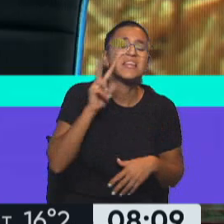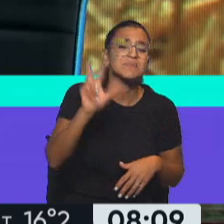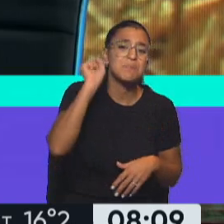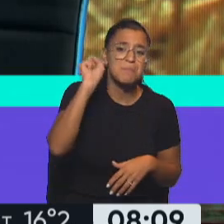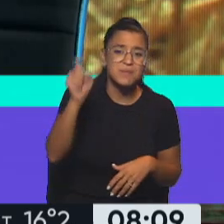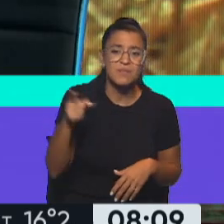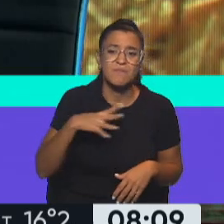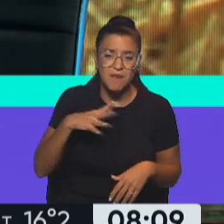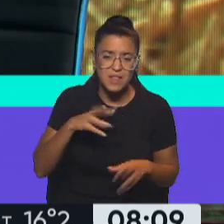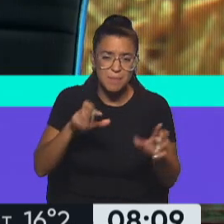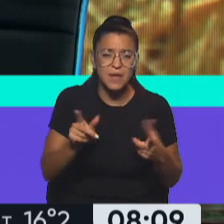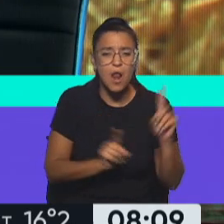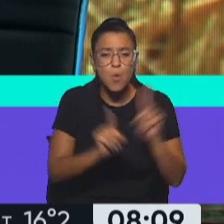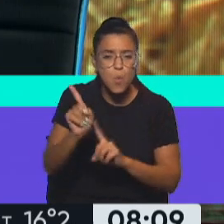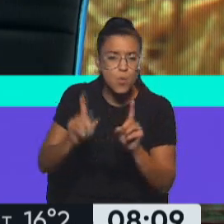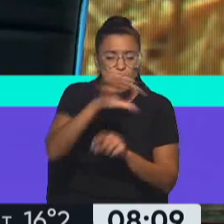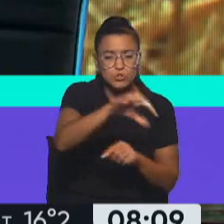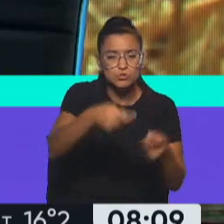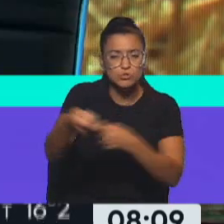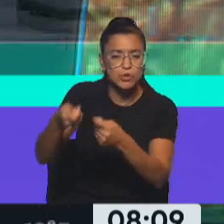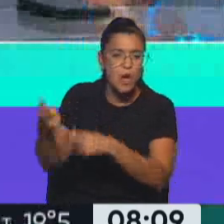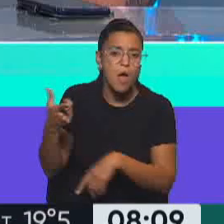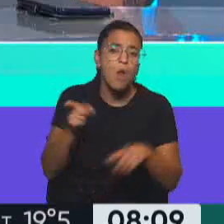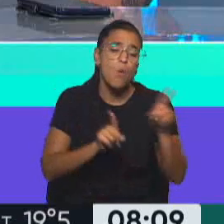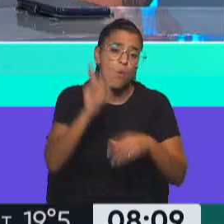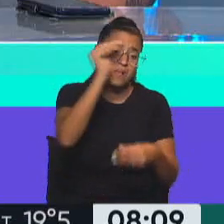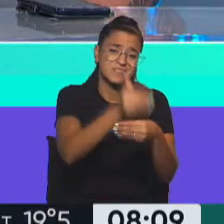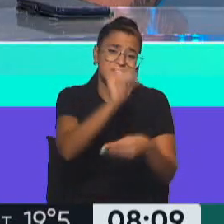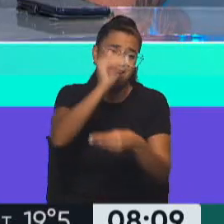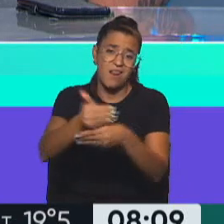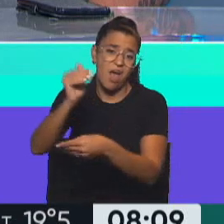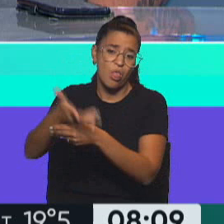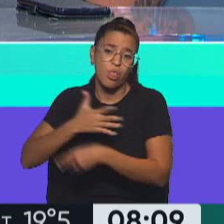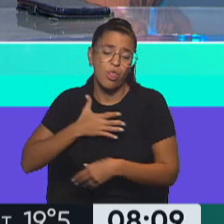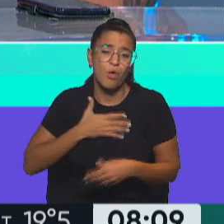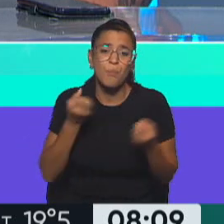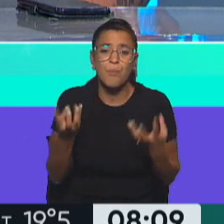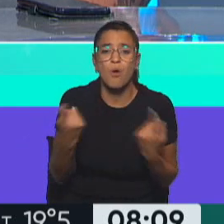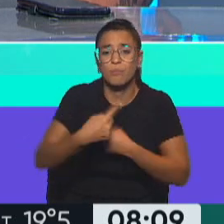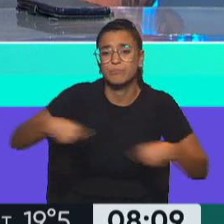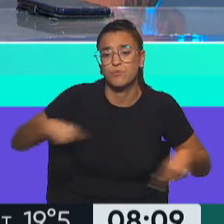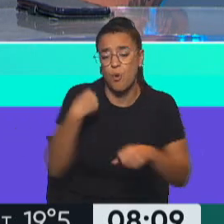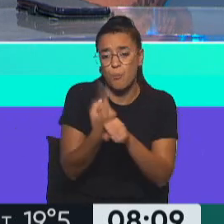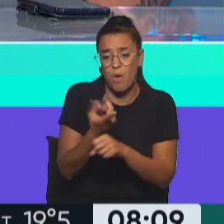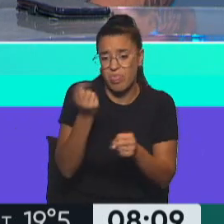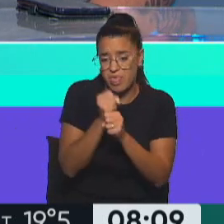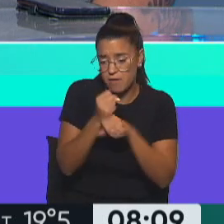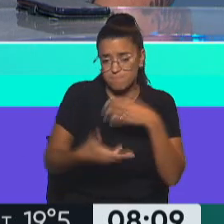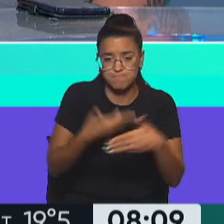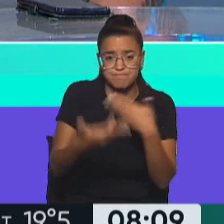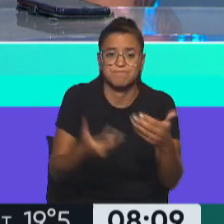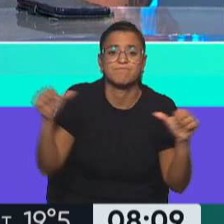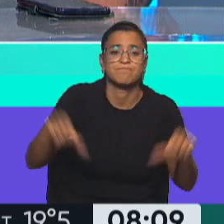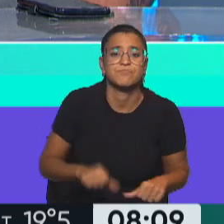Gastón, ¿falta ya pan en algunas panaderías? Algunas panaderías han cerrado, lamentablemente, porque no tenían materia prima para seguir trabajando,